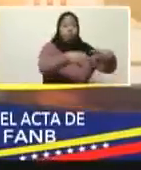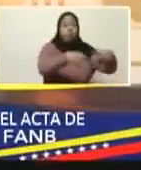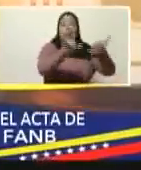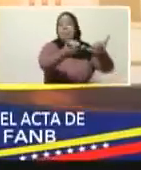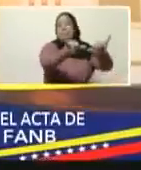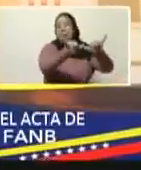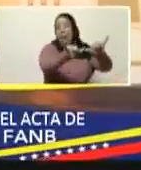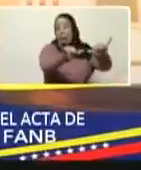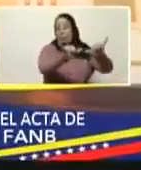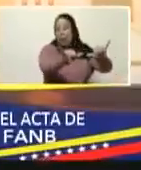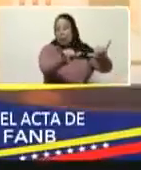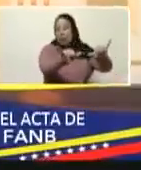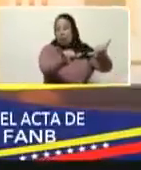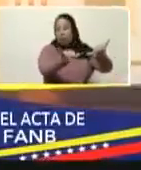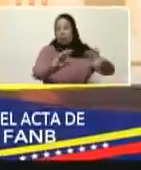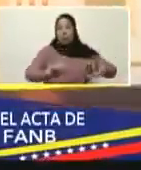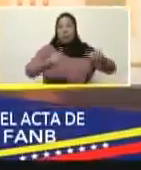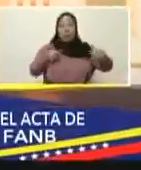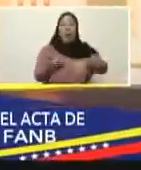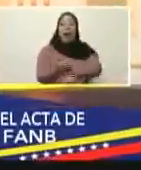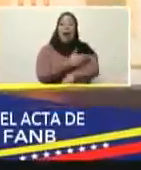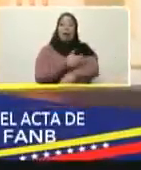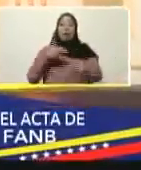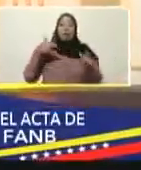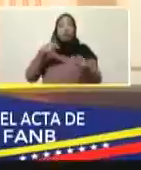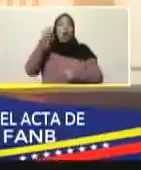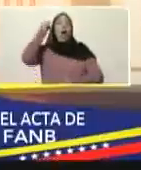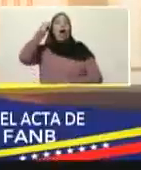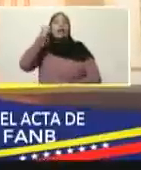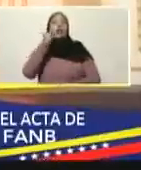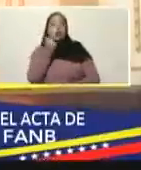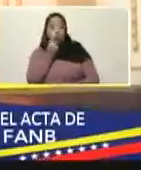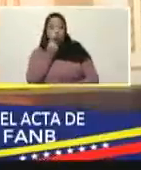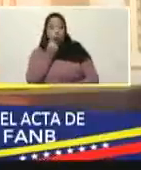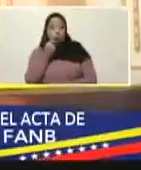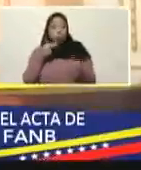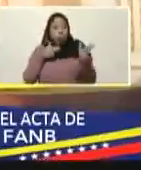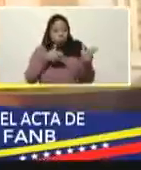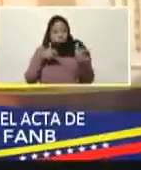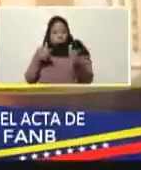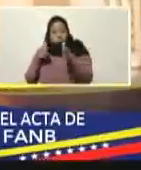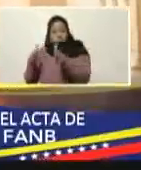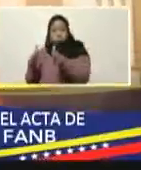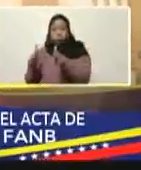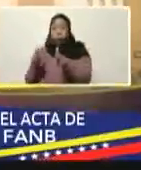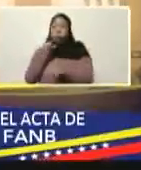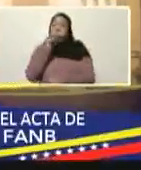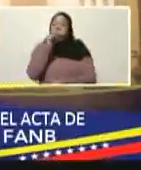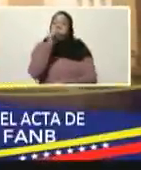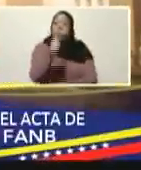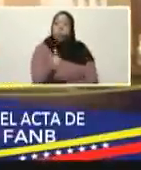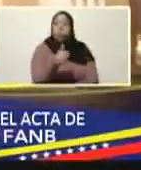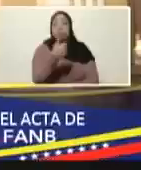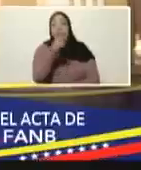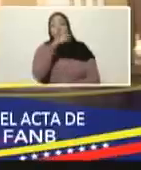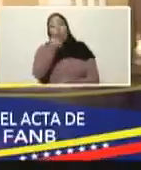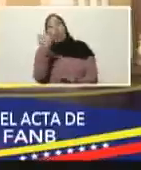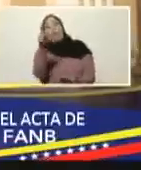misma oligarquía rancia que asesinó a Sucre, esa oligarquía decadente, sin